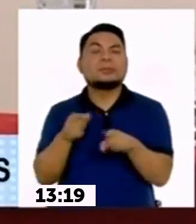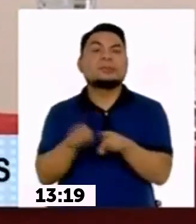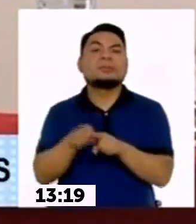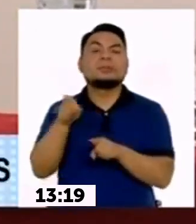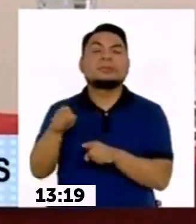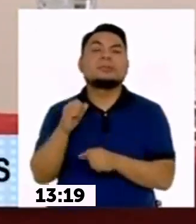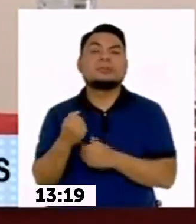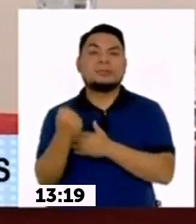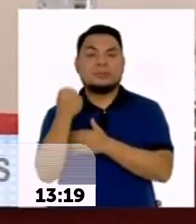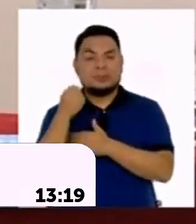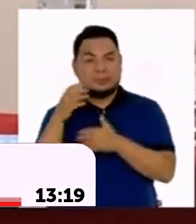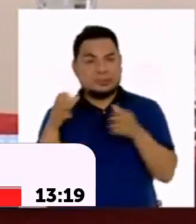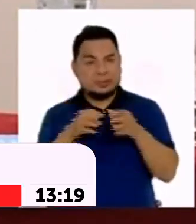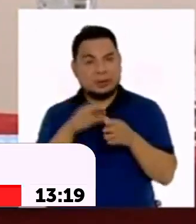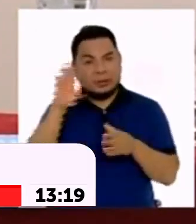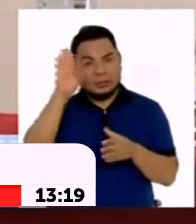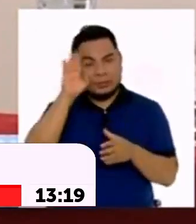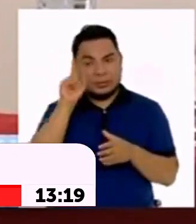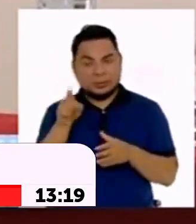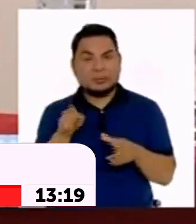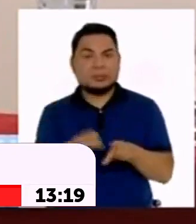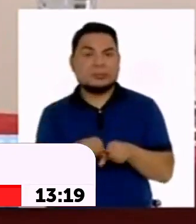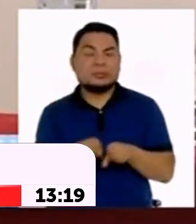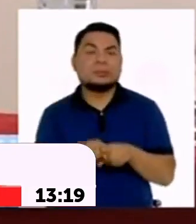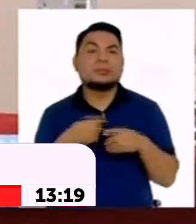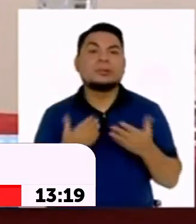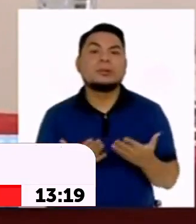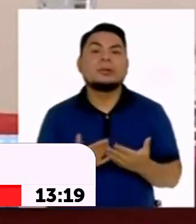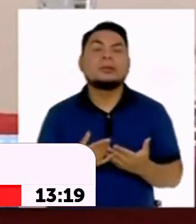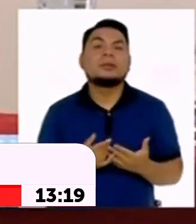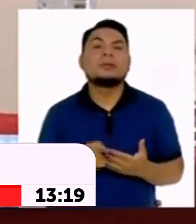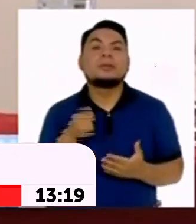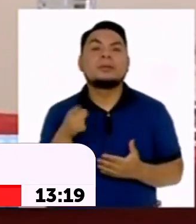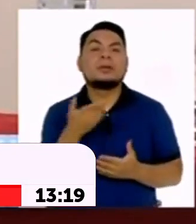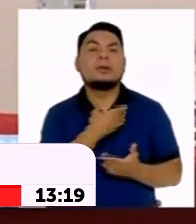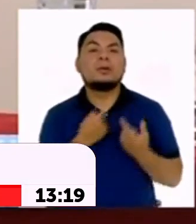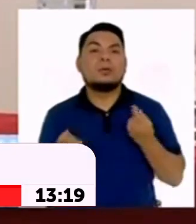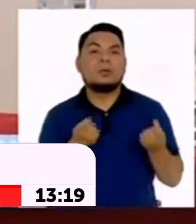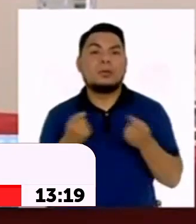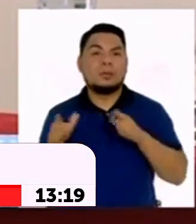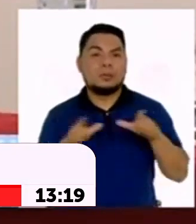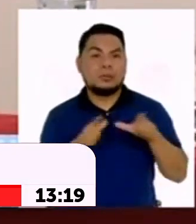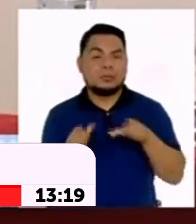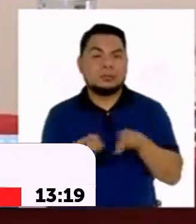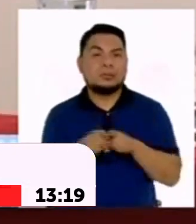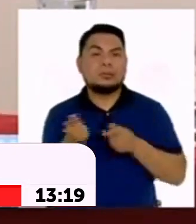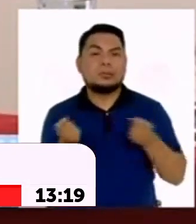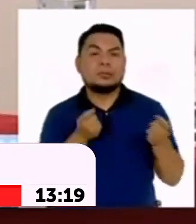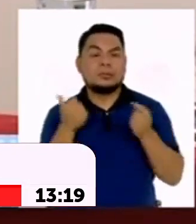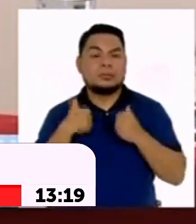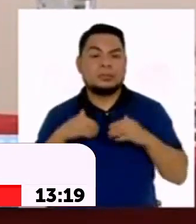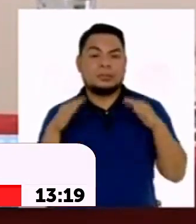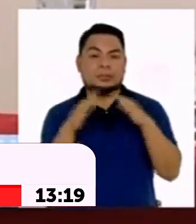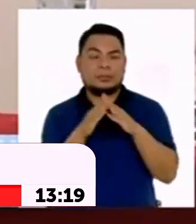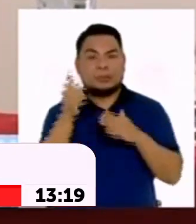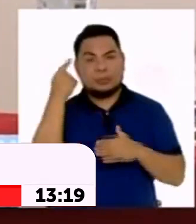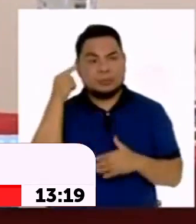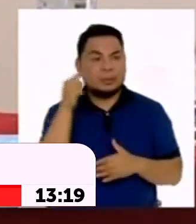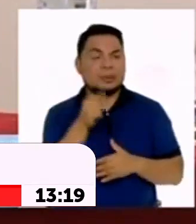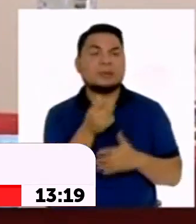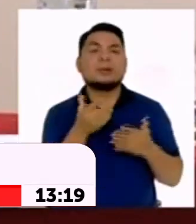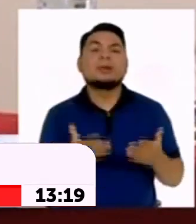tanto a las fuerzas del orden, a la Policía Nacional, como también a los gobiernos locales, a los gobiernos municipales, para